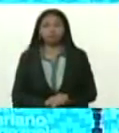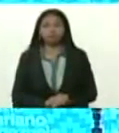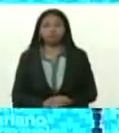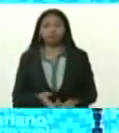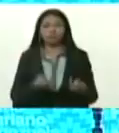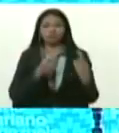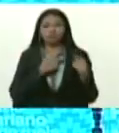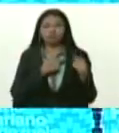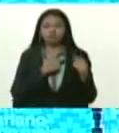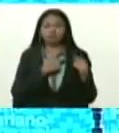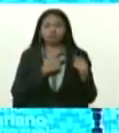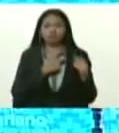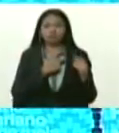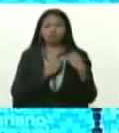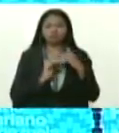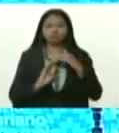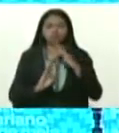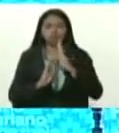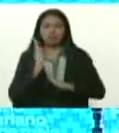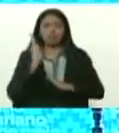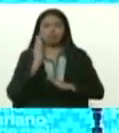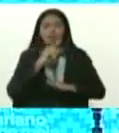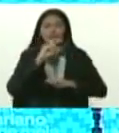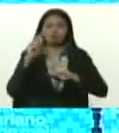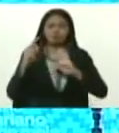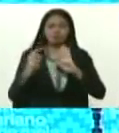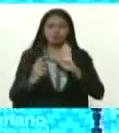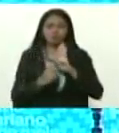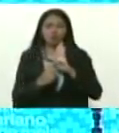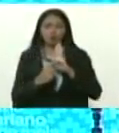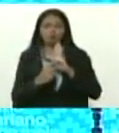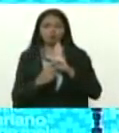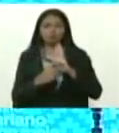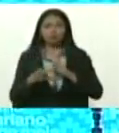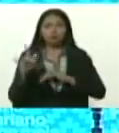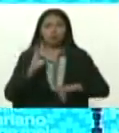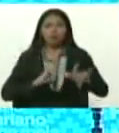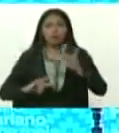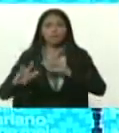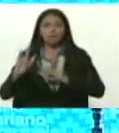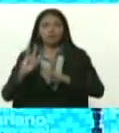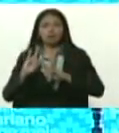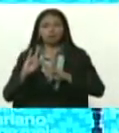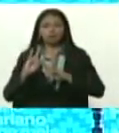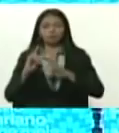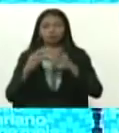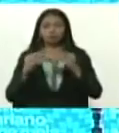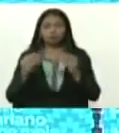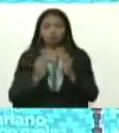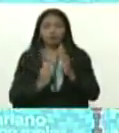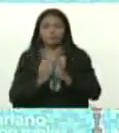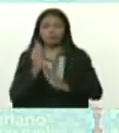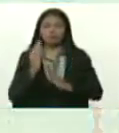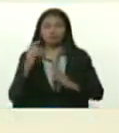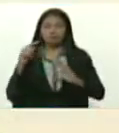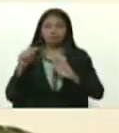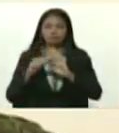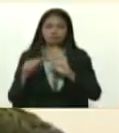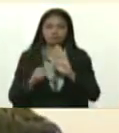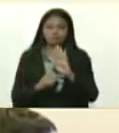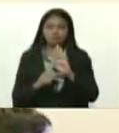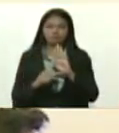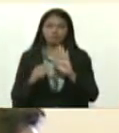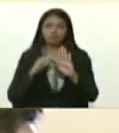asumir con lealtad absoluta, con amor, todos los principios